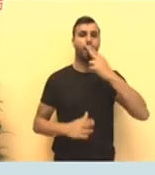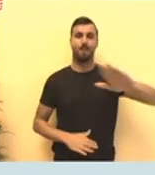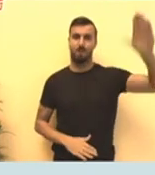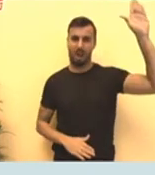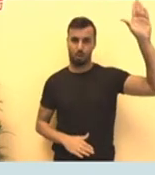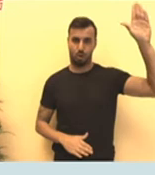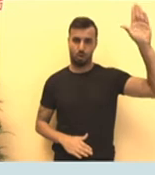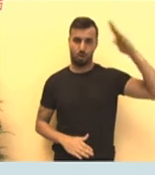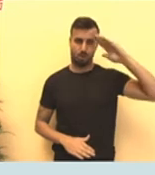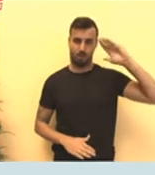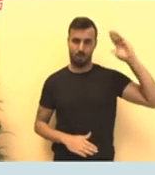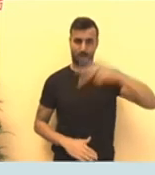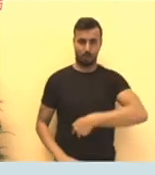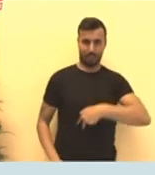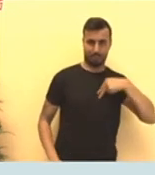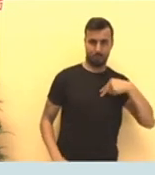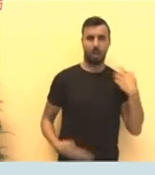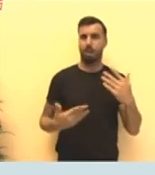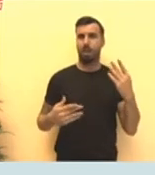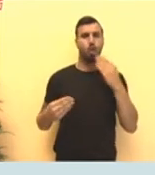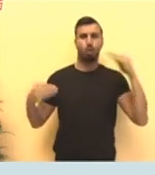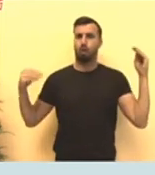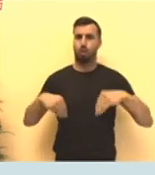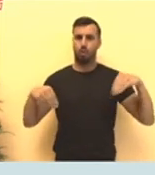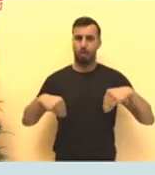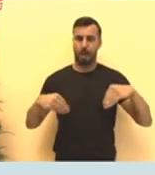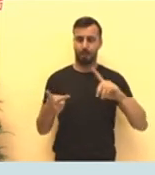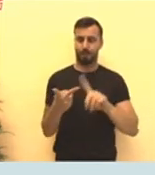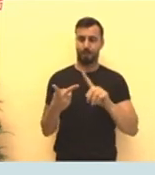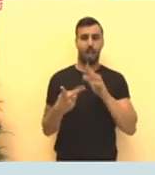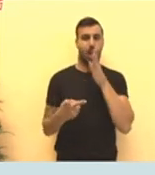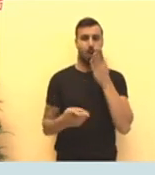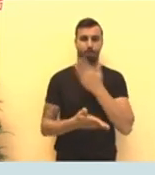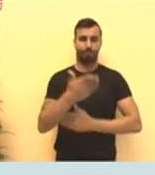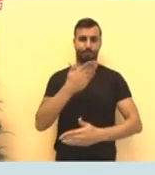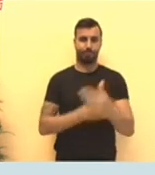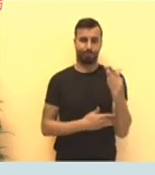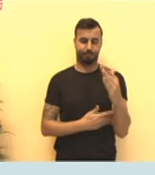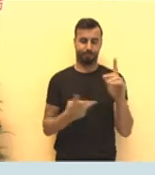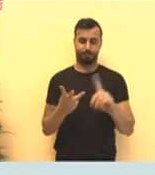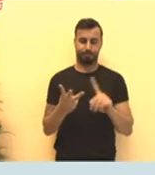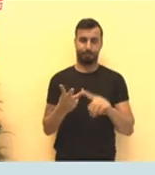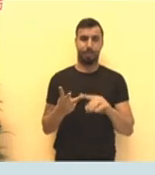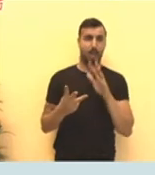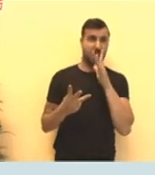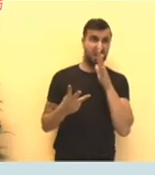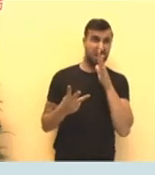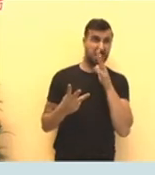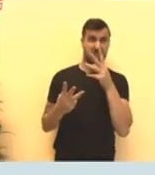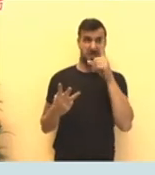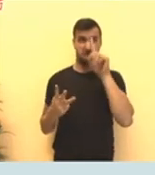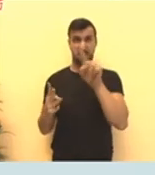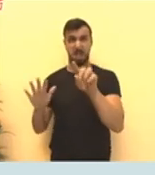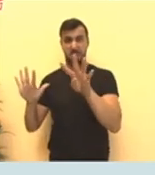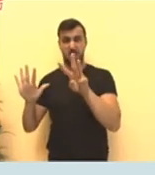subnormales, en el ámbito actual vigente somos incapacitados, inválidos. En el 80 y en el 2001, con